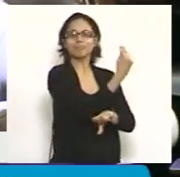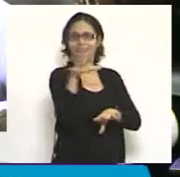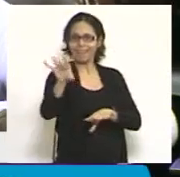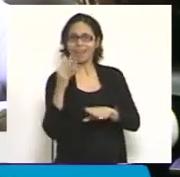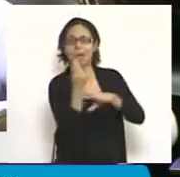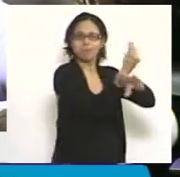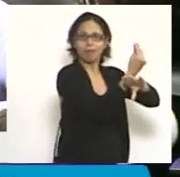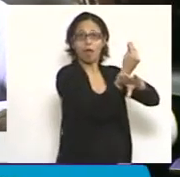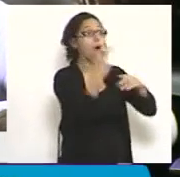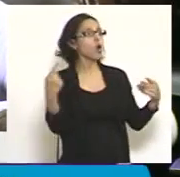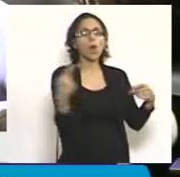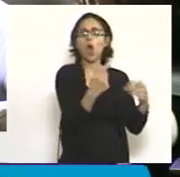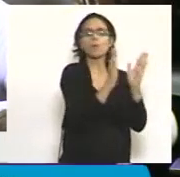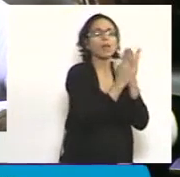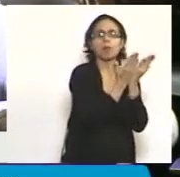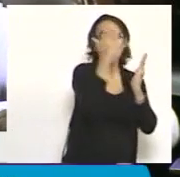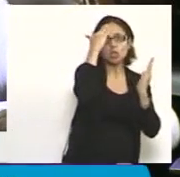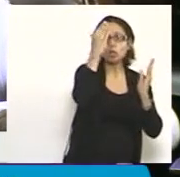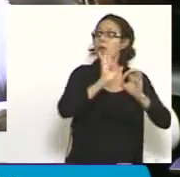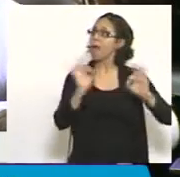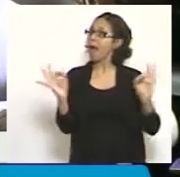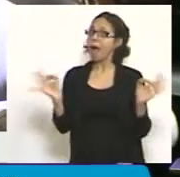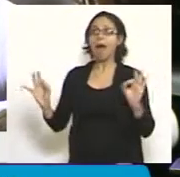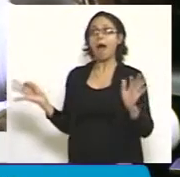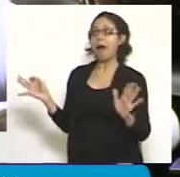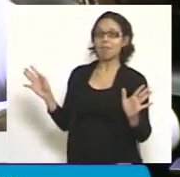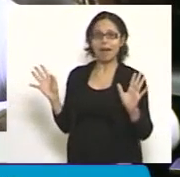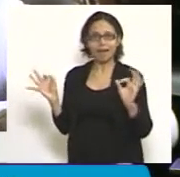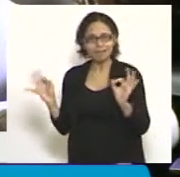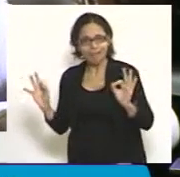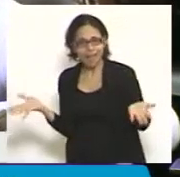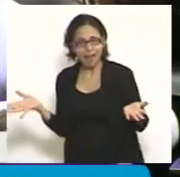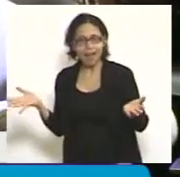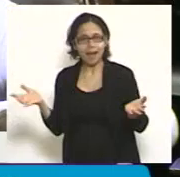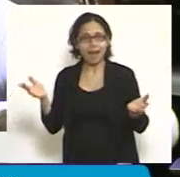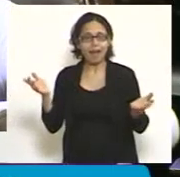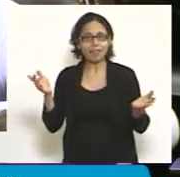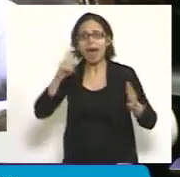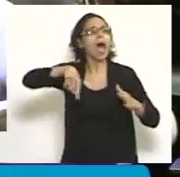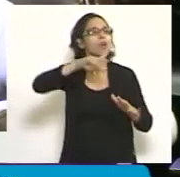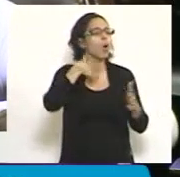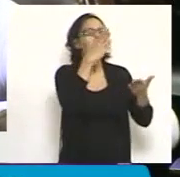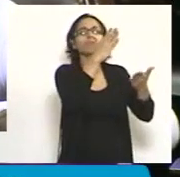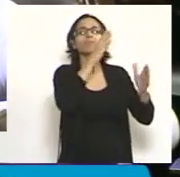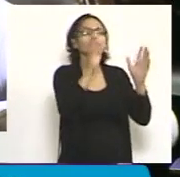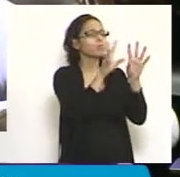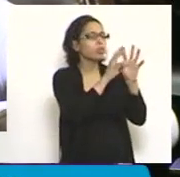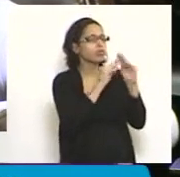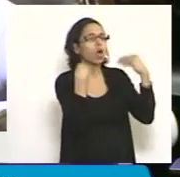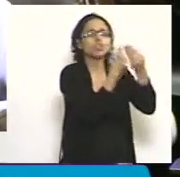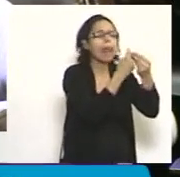problema de inconstitucionalidad. No tenían problema de que por la mitad más uno se resolviera